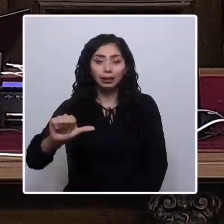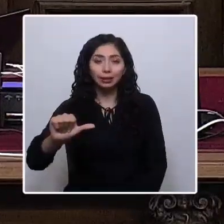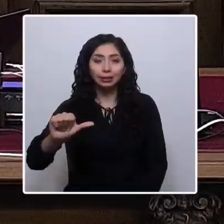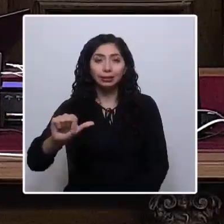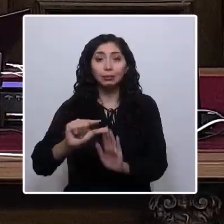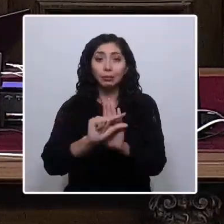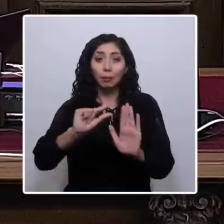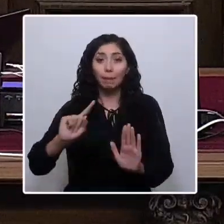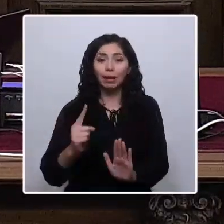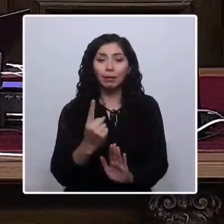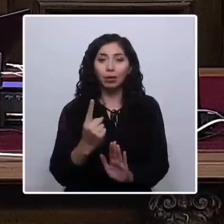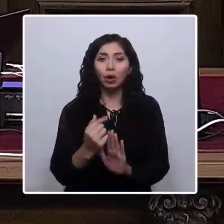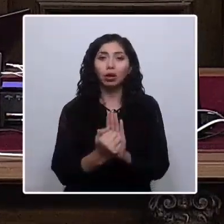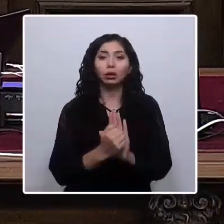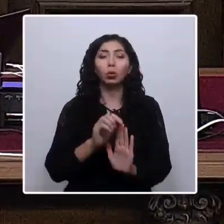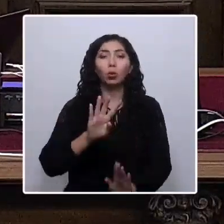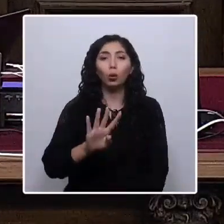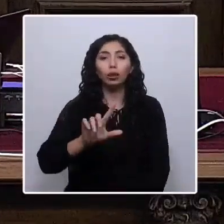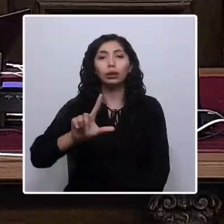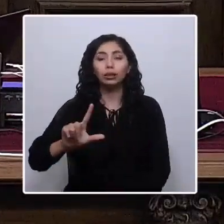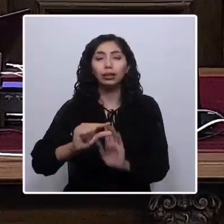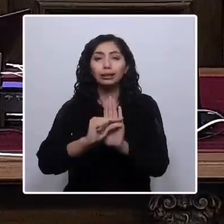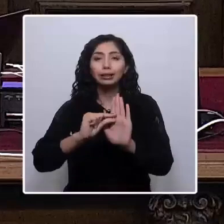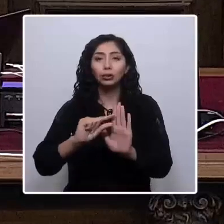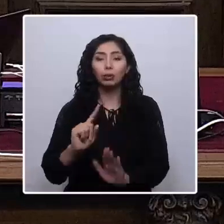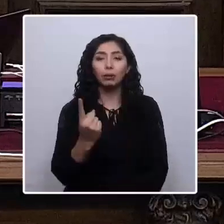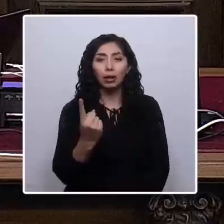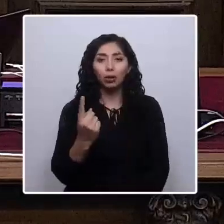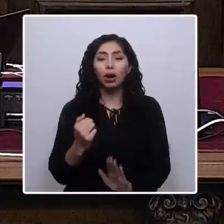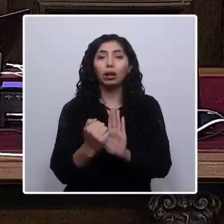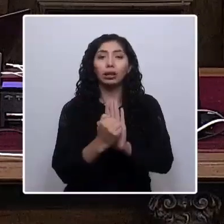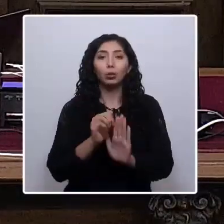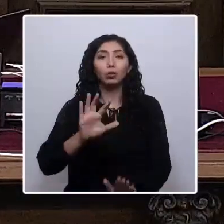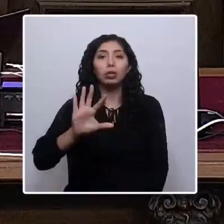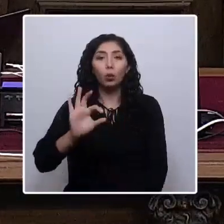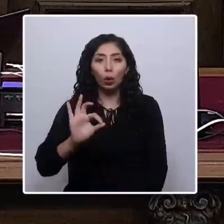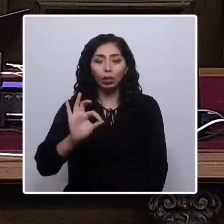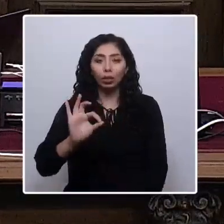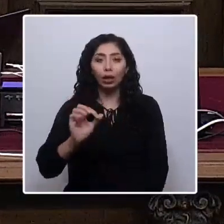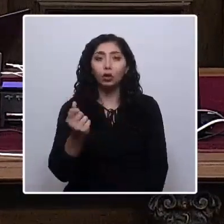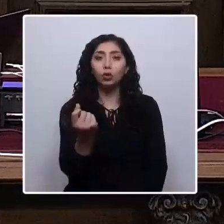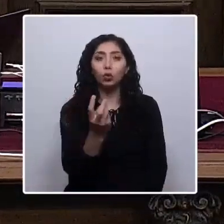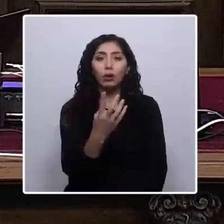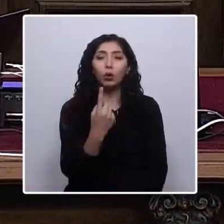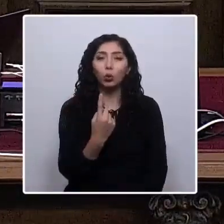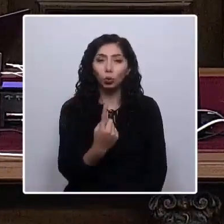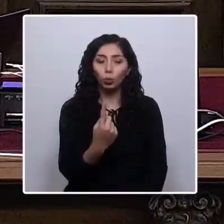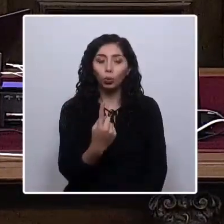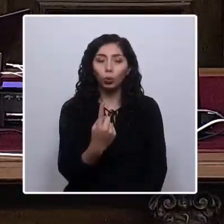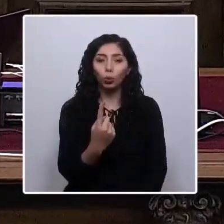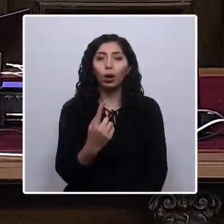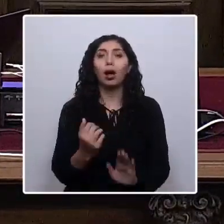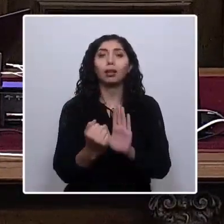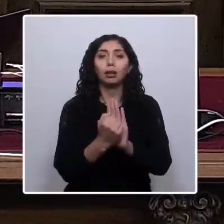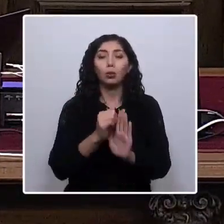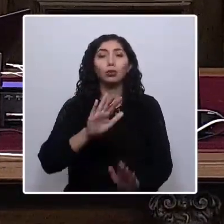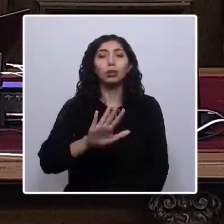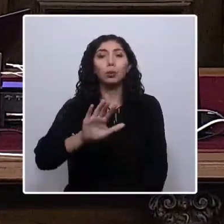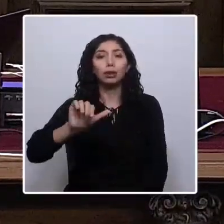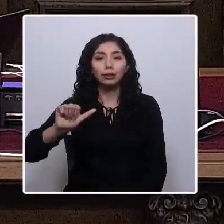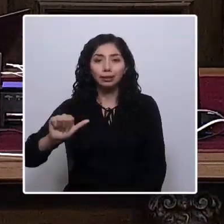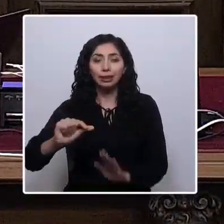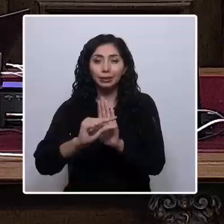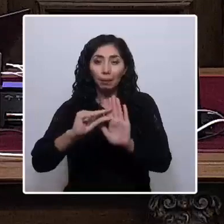primero, artículo 47, inciso primero, artículo 50, numeral 1, artículo 56,